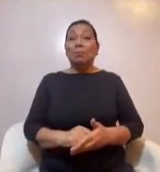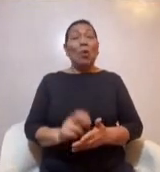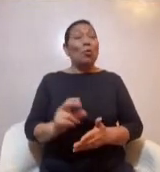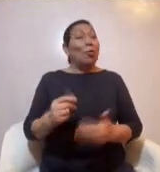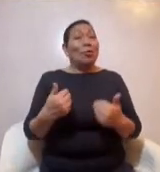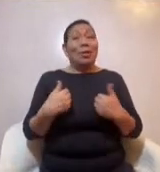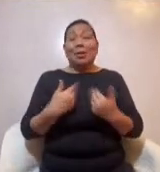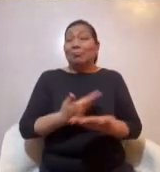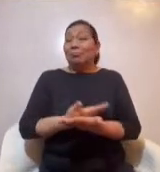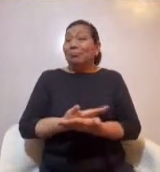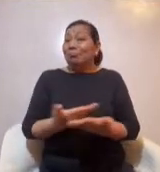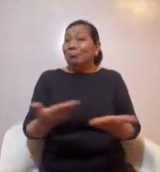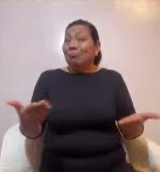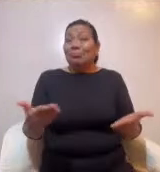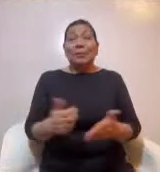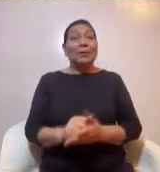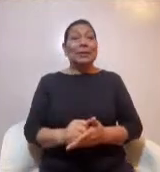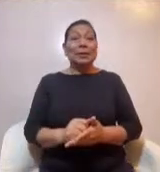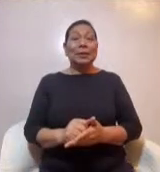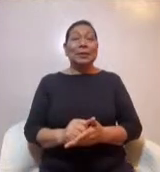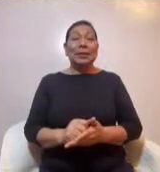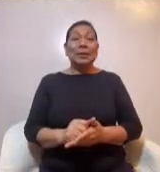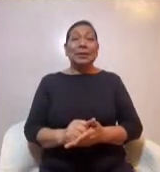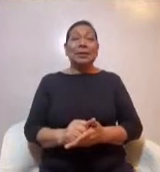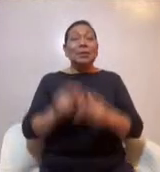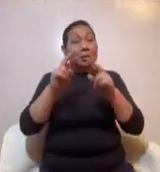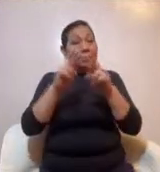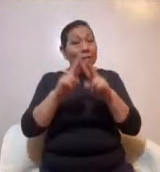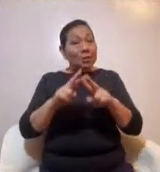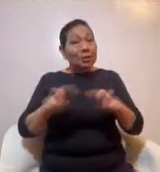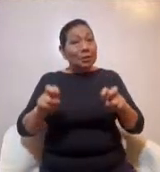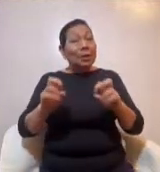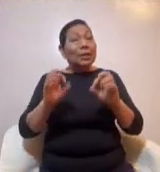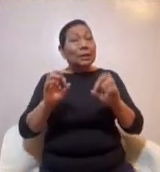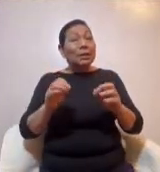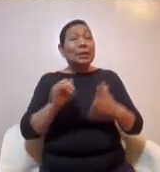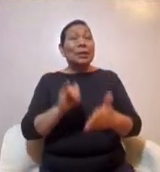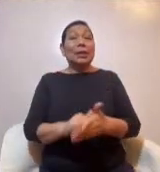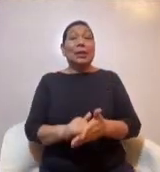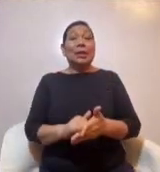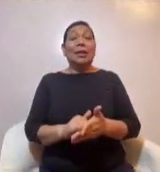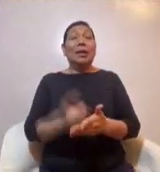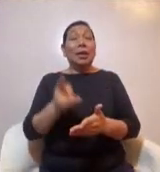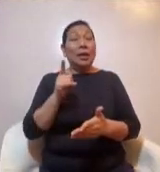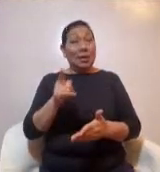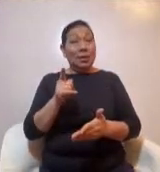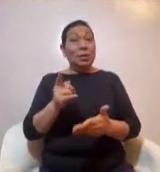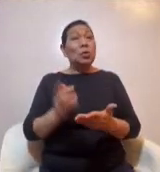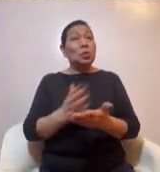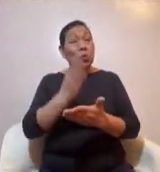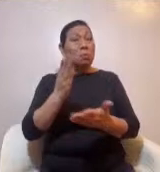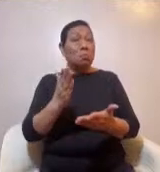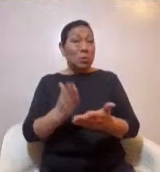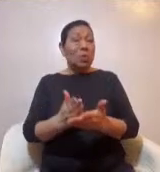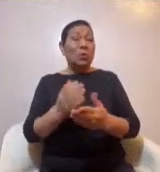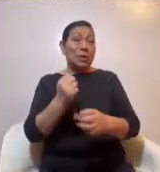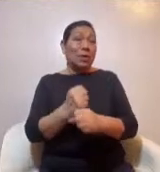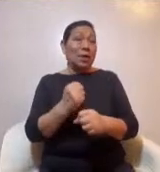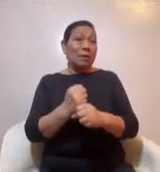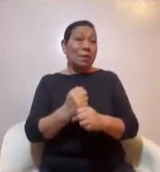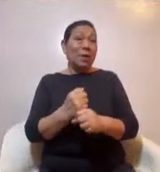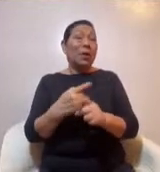embargo, efectivamente no tiene nada que ver con investigar si efectivamente